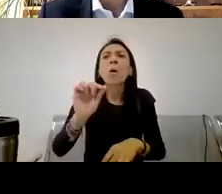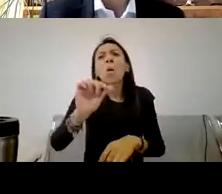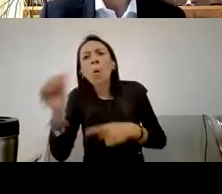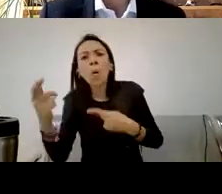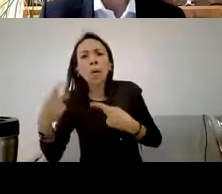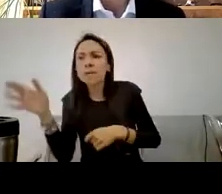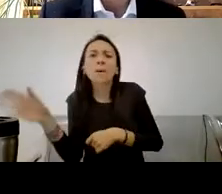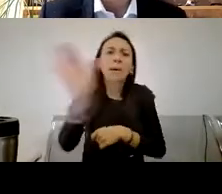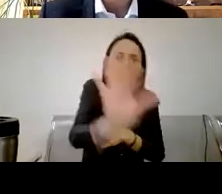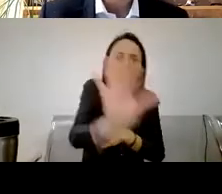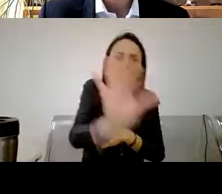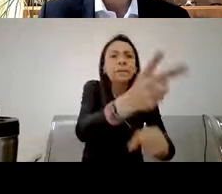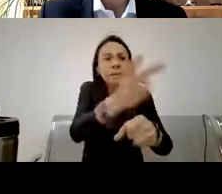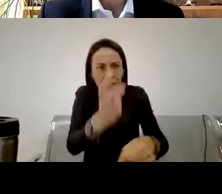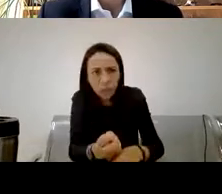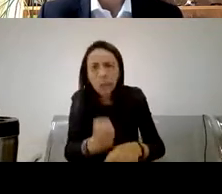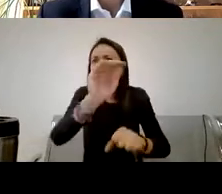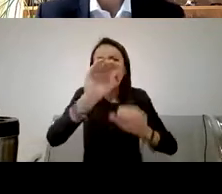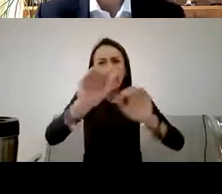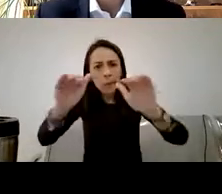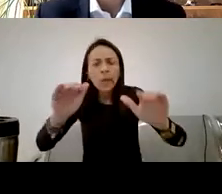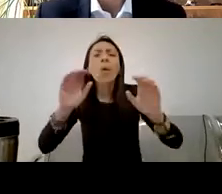con otras personas para esto.